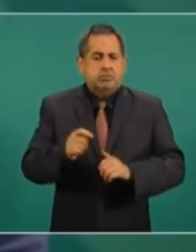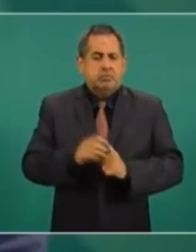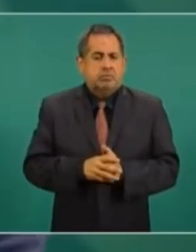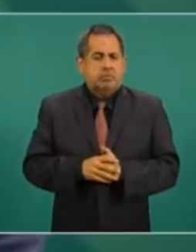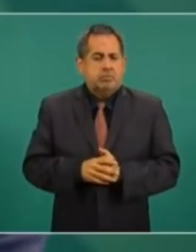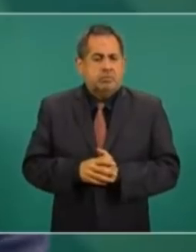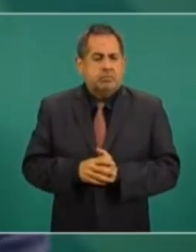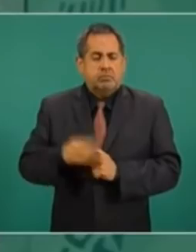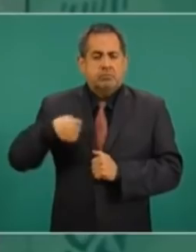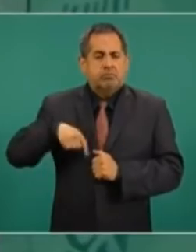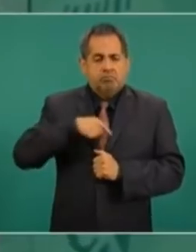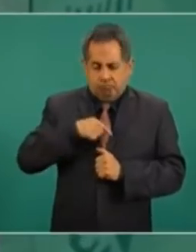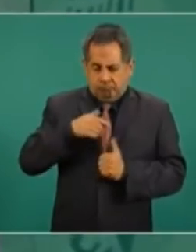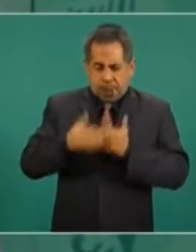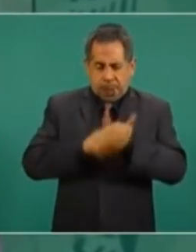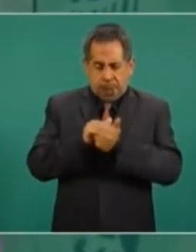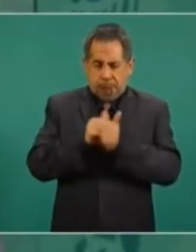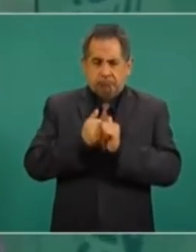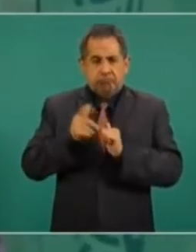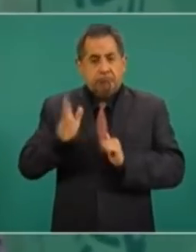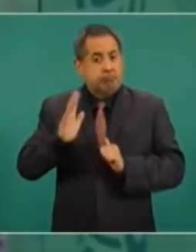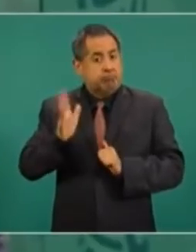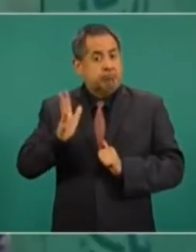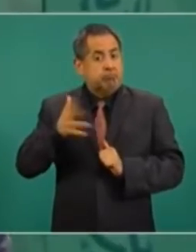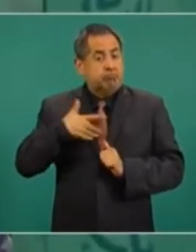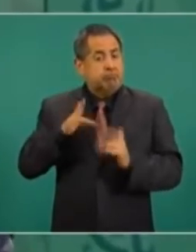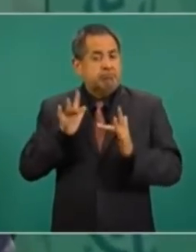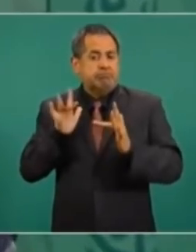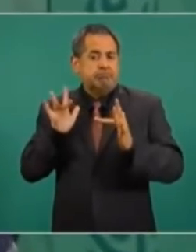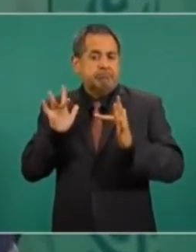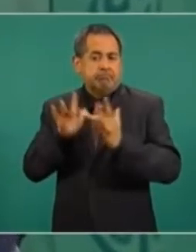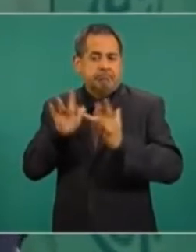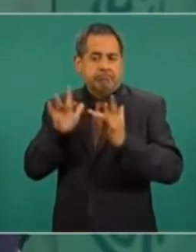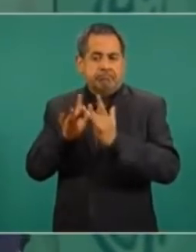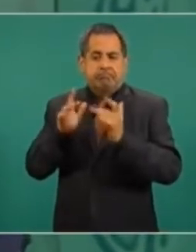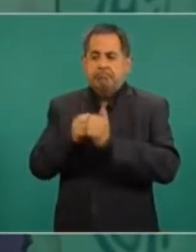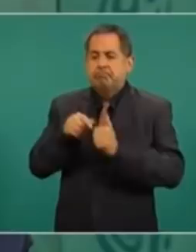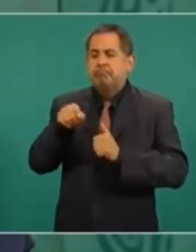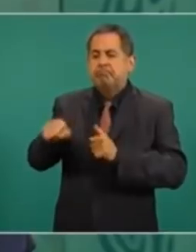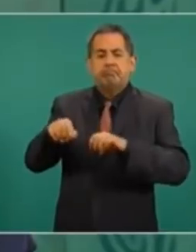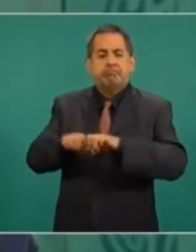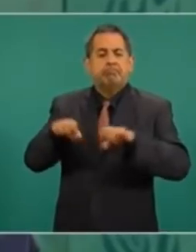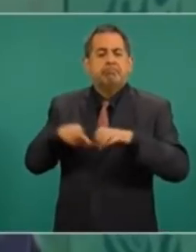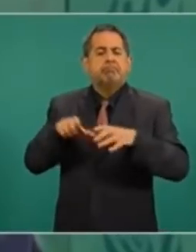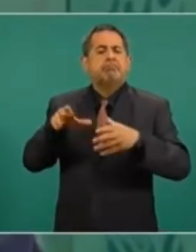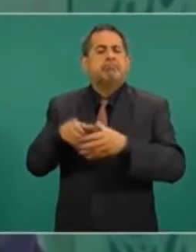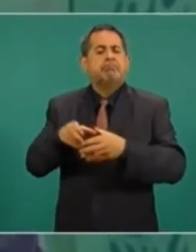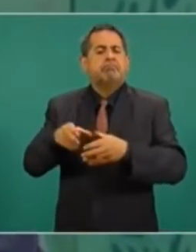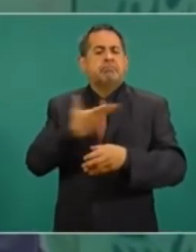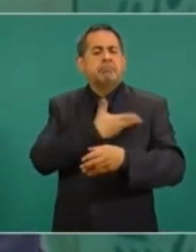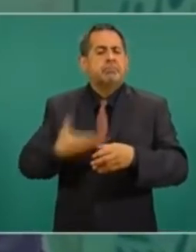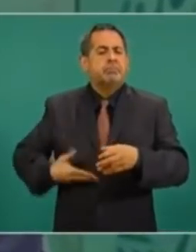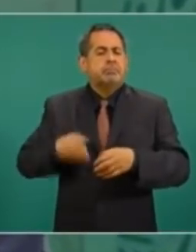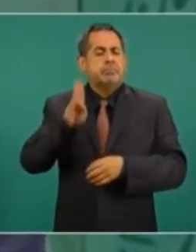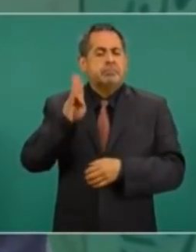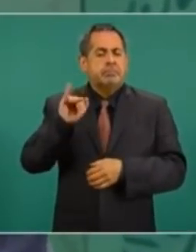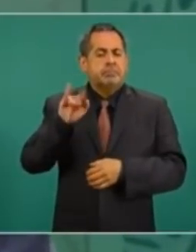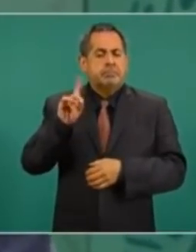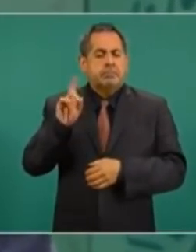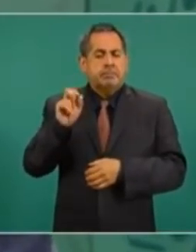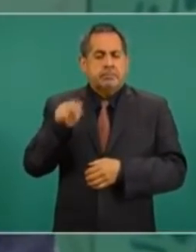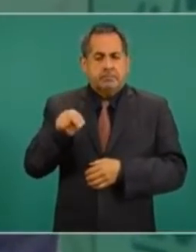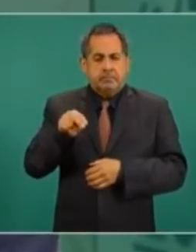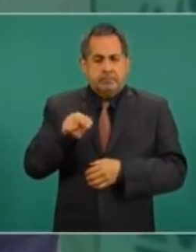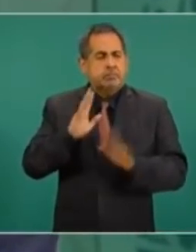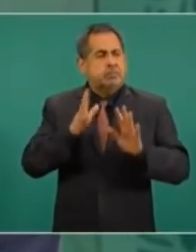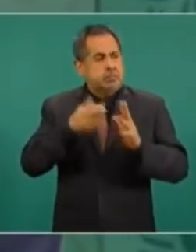Ya nos estamos comunicando con el equipo del presidente Biden. Yo